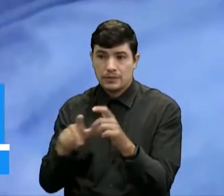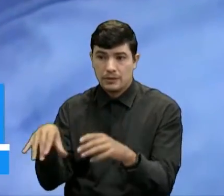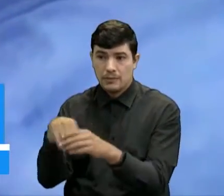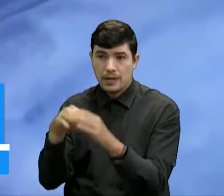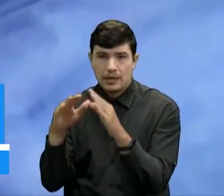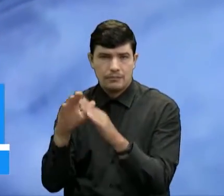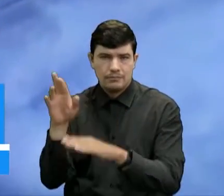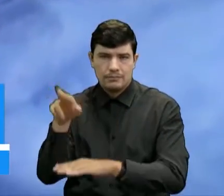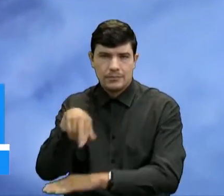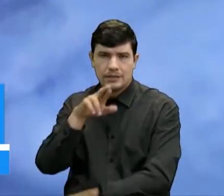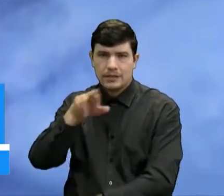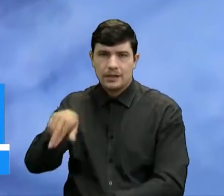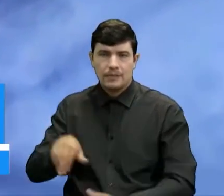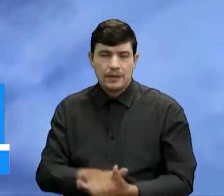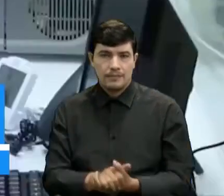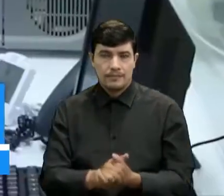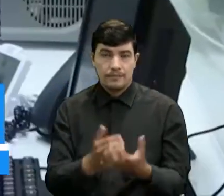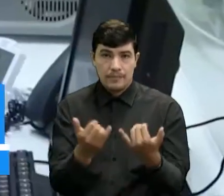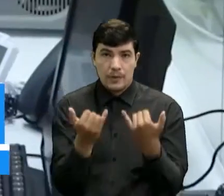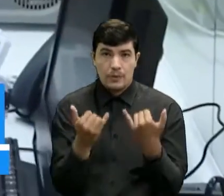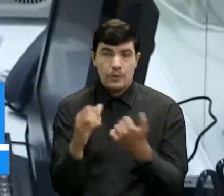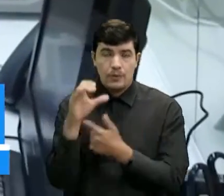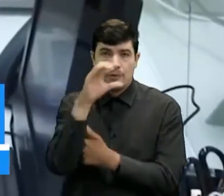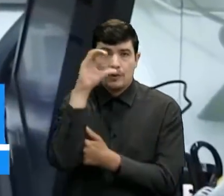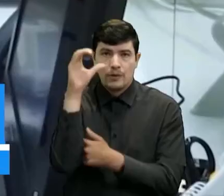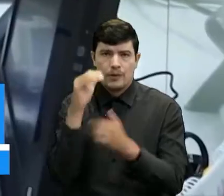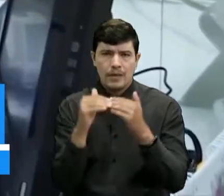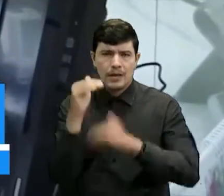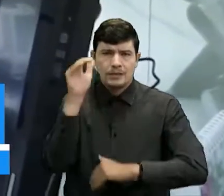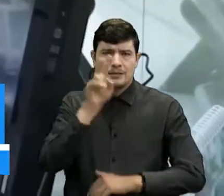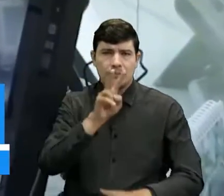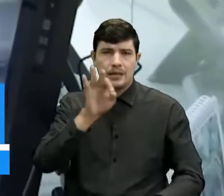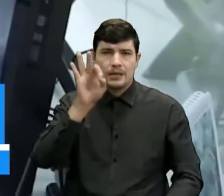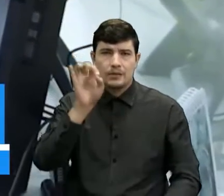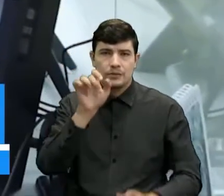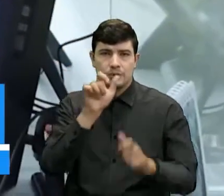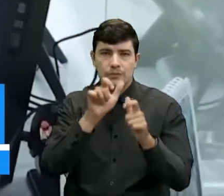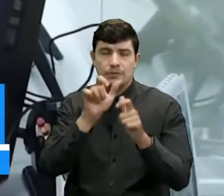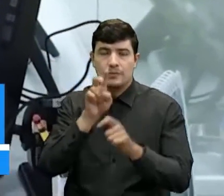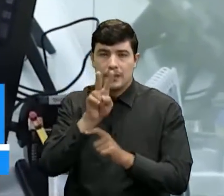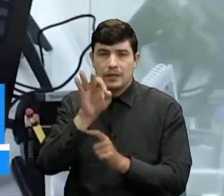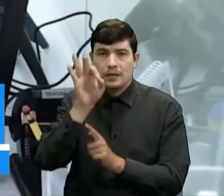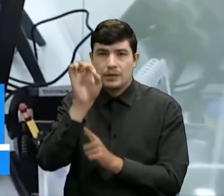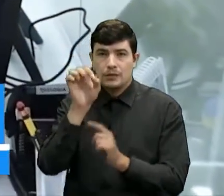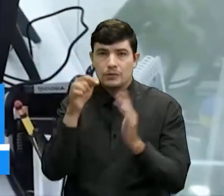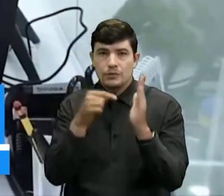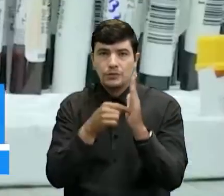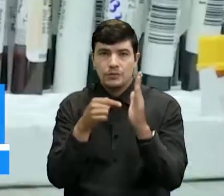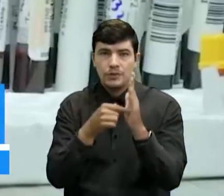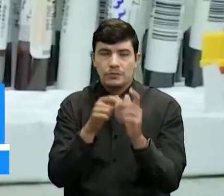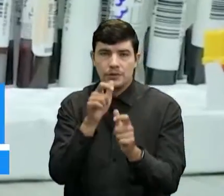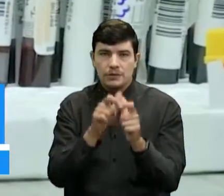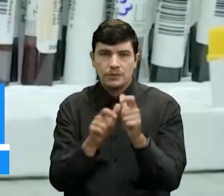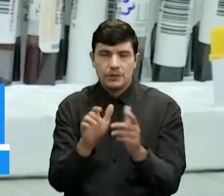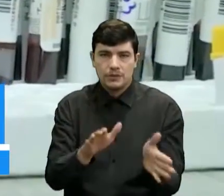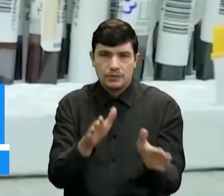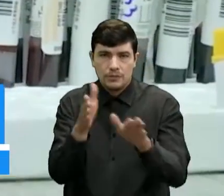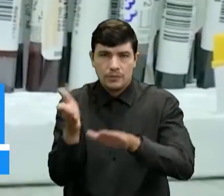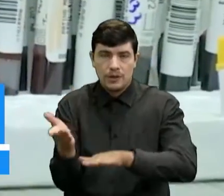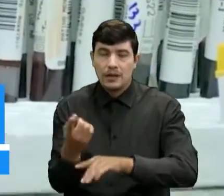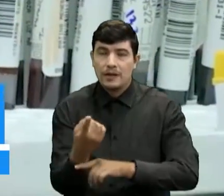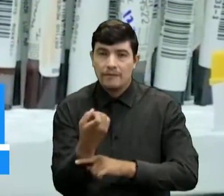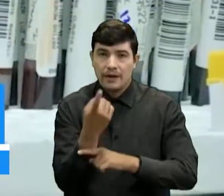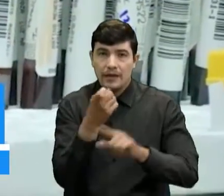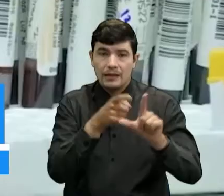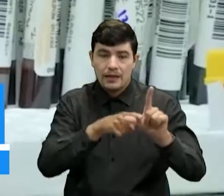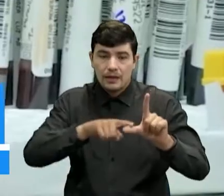familiar. Hoy Colombia supera las 28.000 muertes por COVID-19 y todavía falta el segundo pico